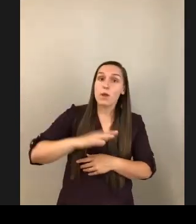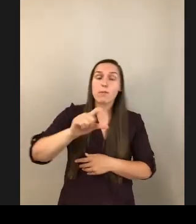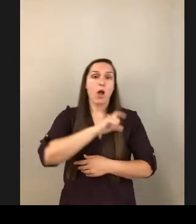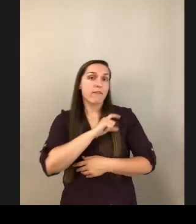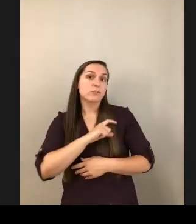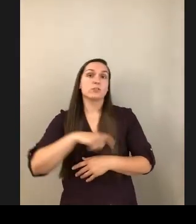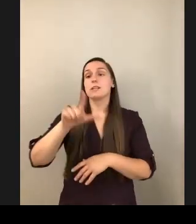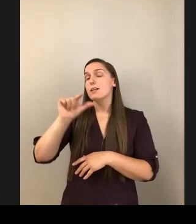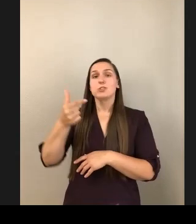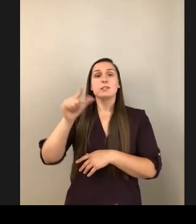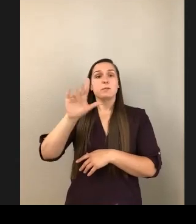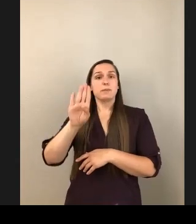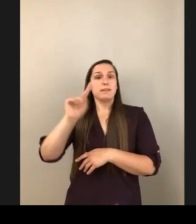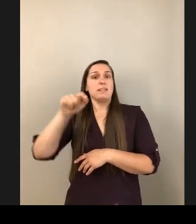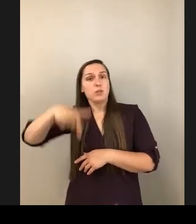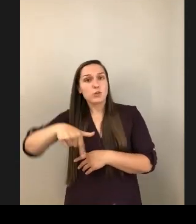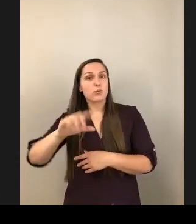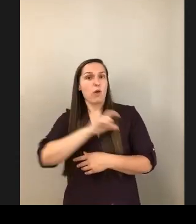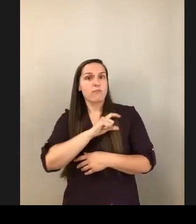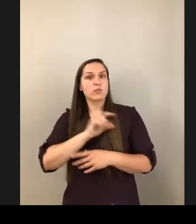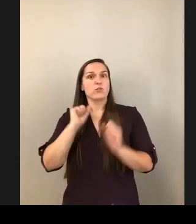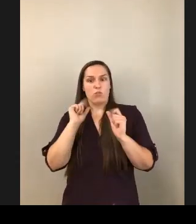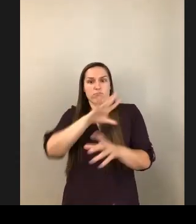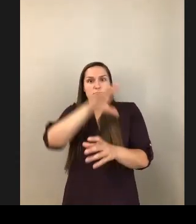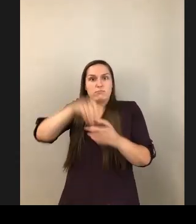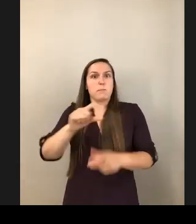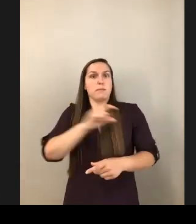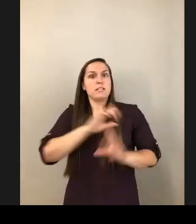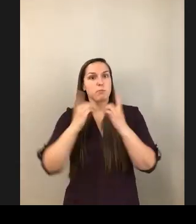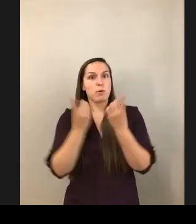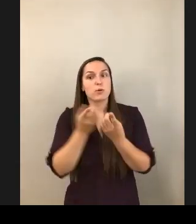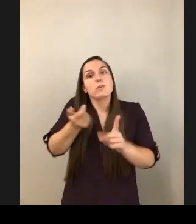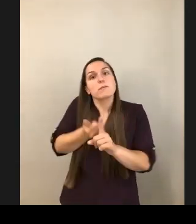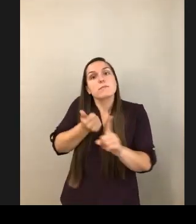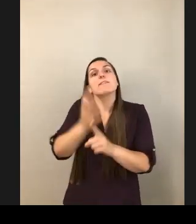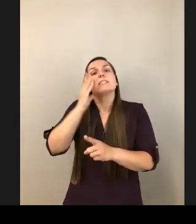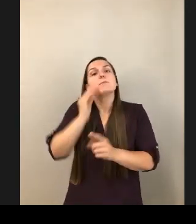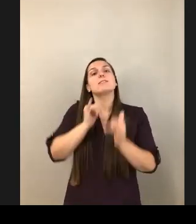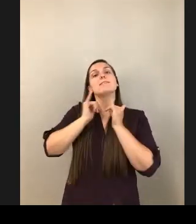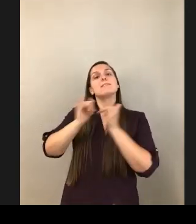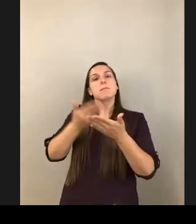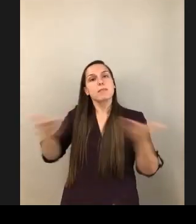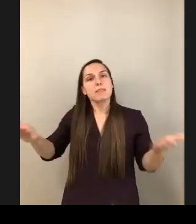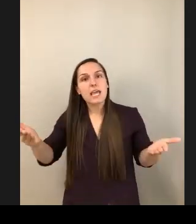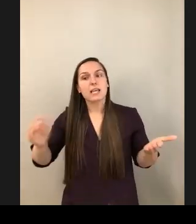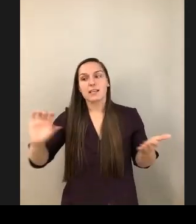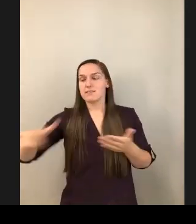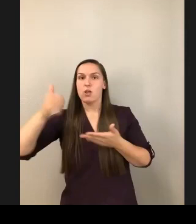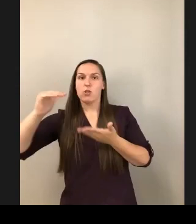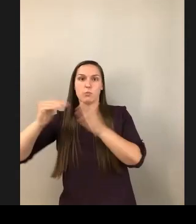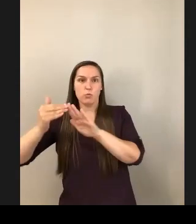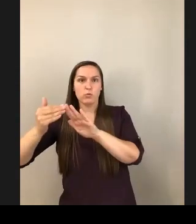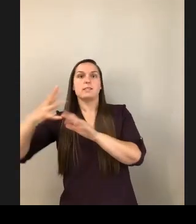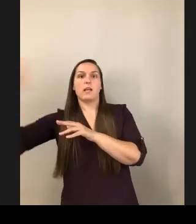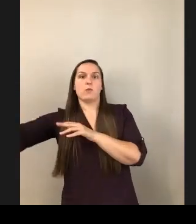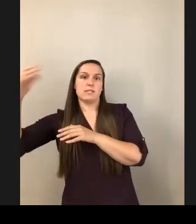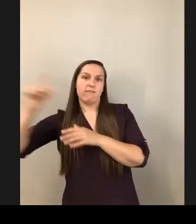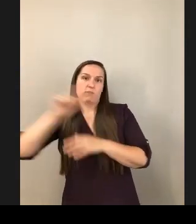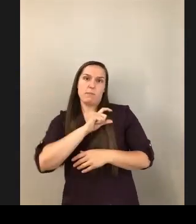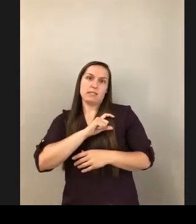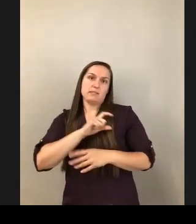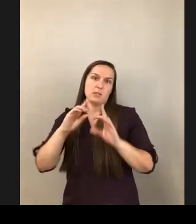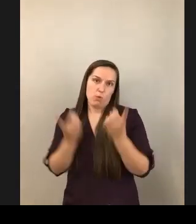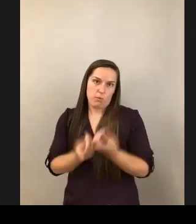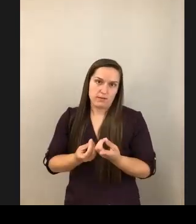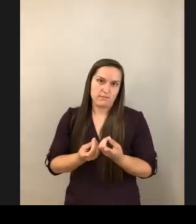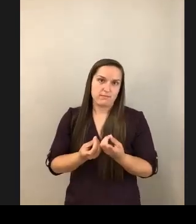incluir a las mujeres policía, oficiales de la policía negros, oficiales de la